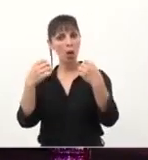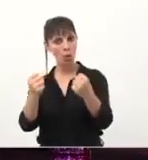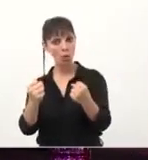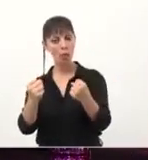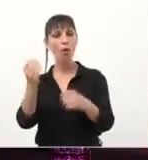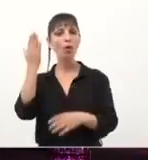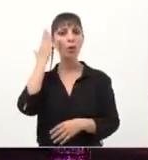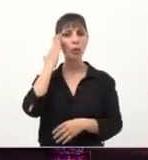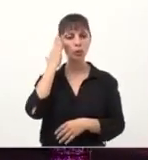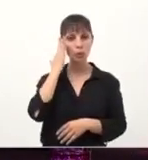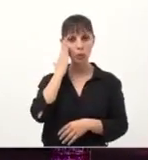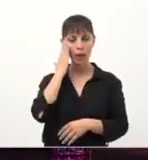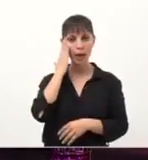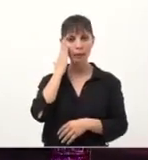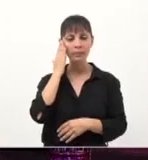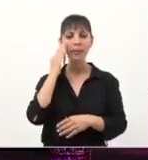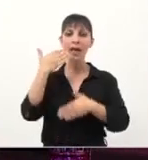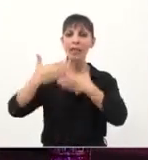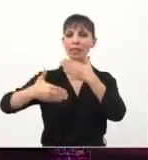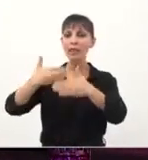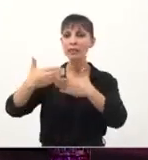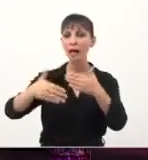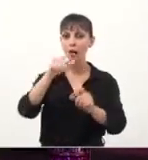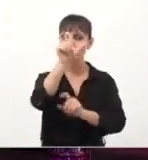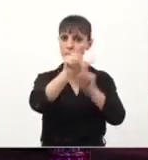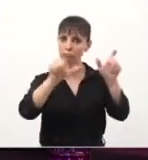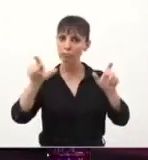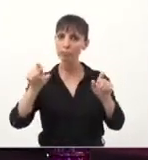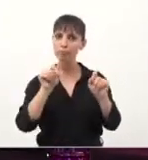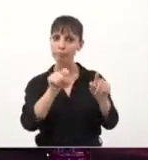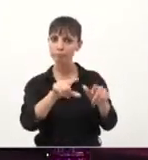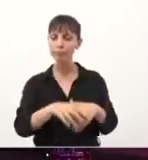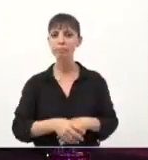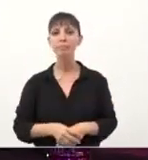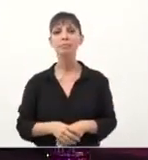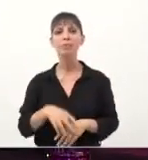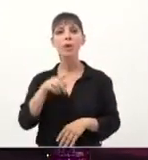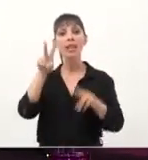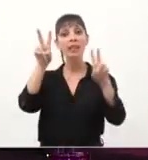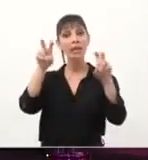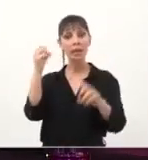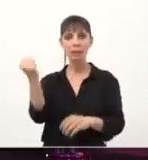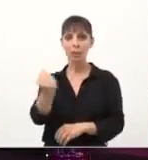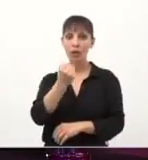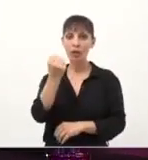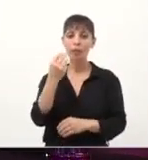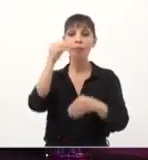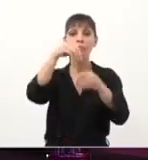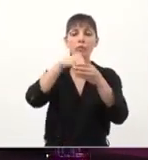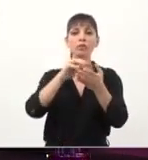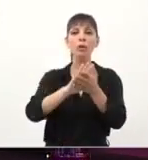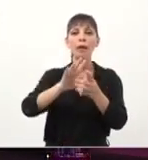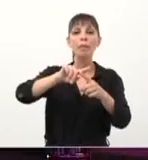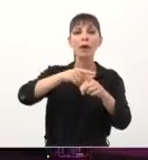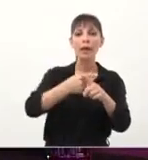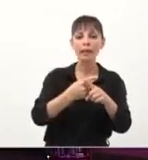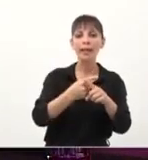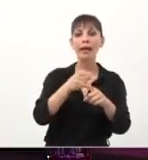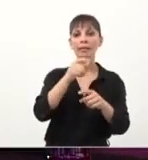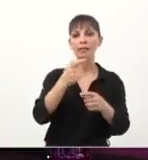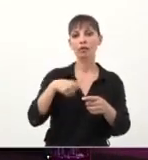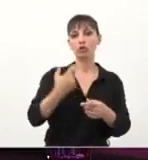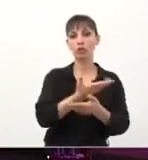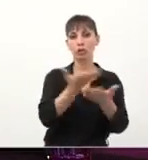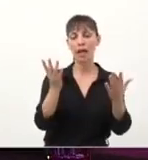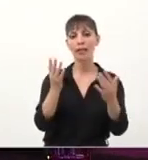sobre cultura y sobre desarrollo humano. Y es un tema importante porque además se incluye políticas sociales,